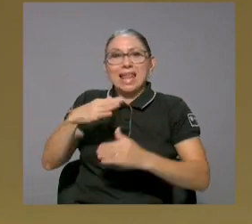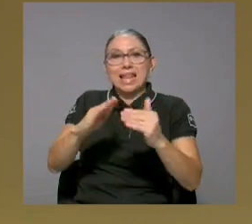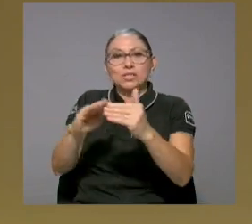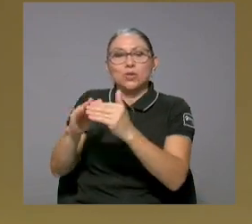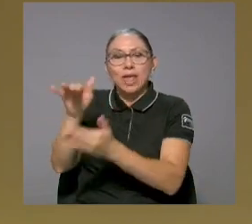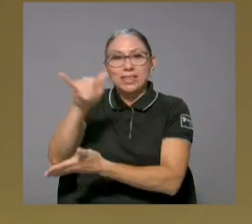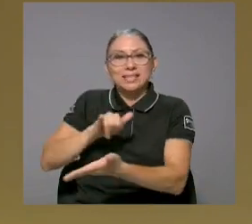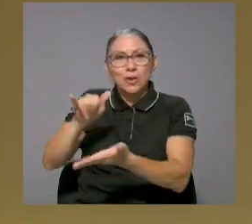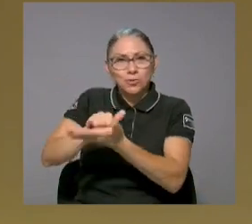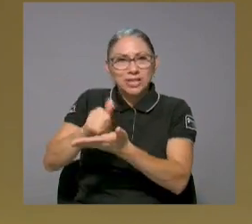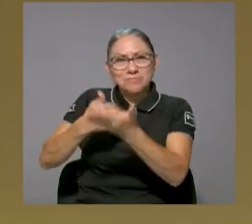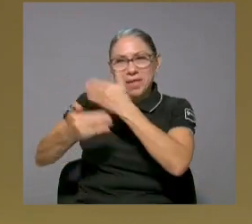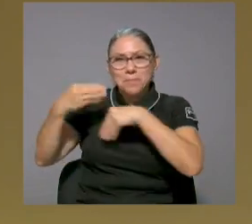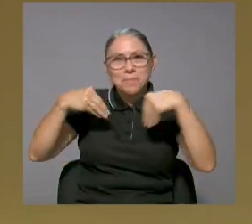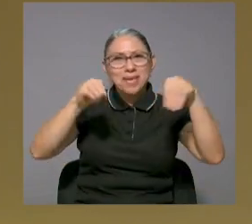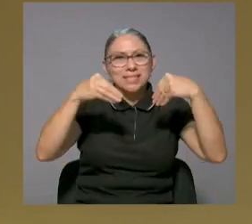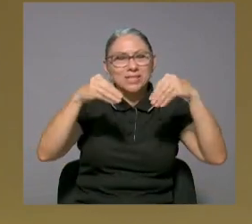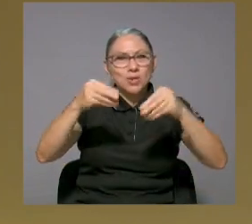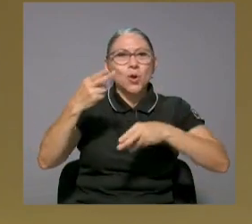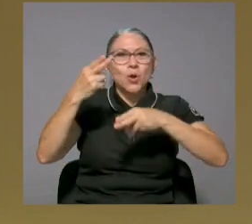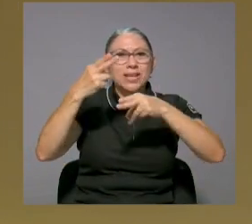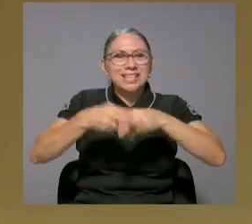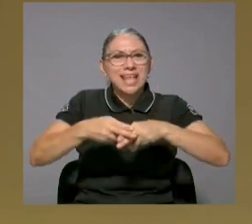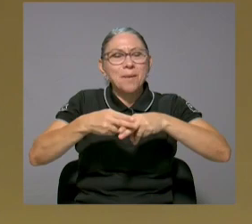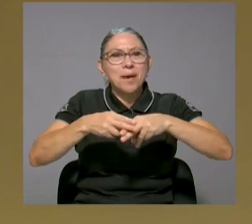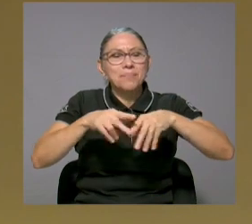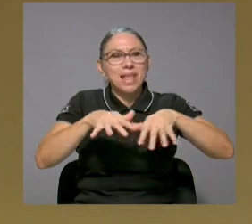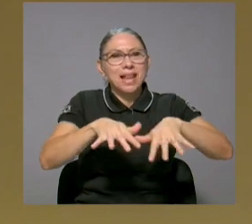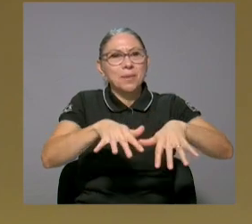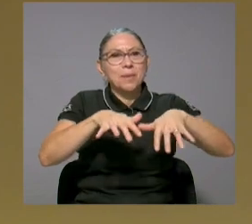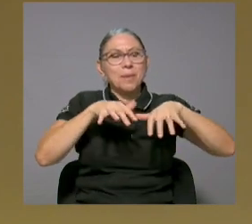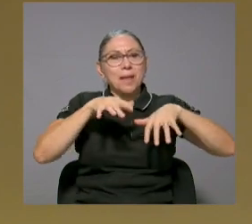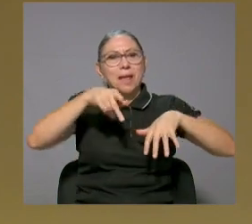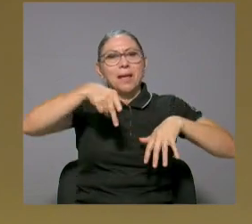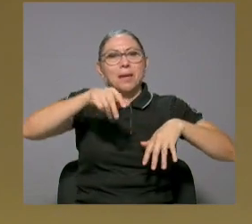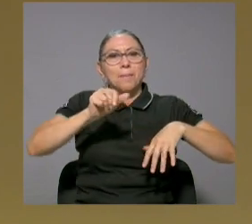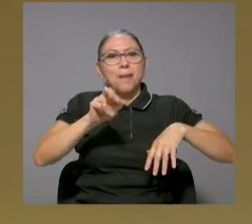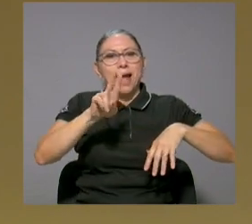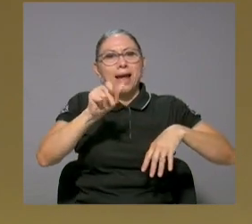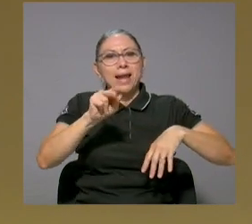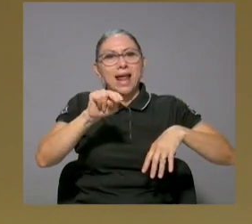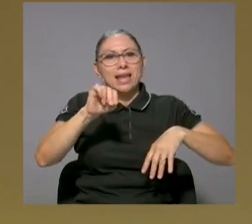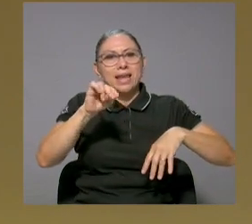Vendió lo que se llama luego el Paraninfo de la universidad, y vendió